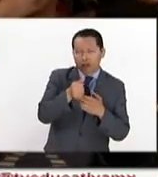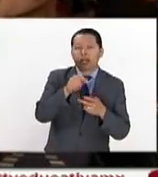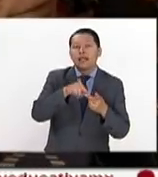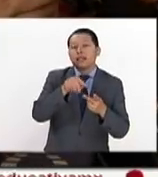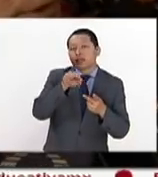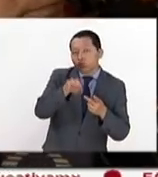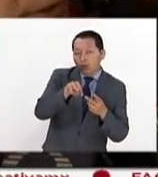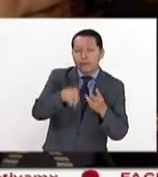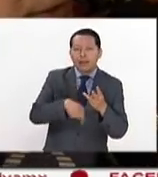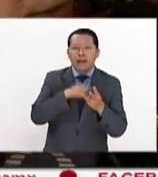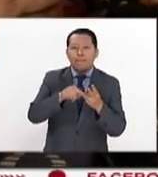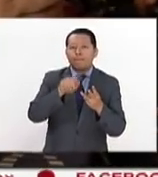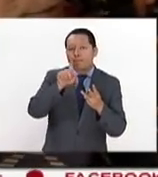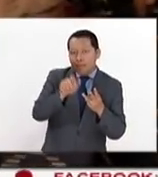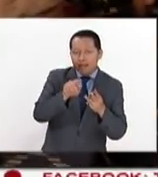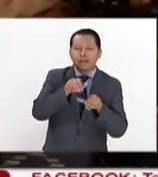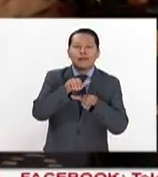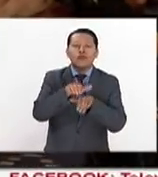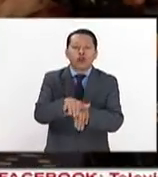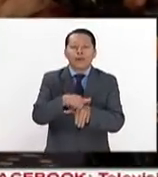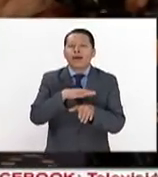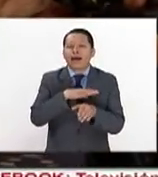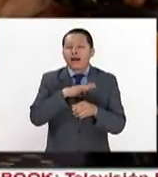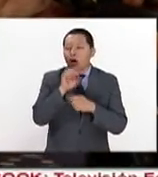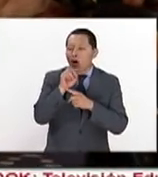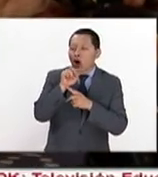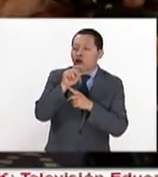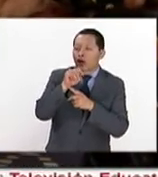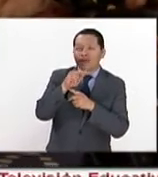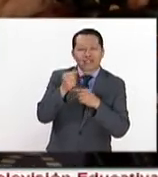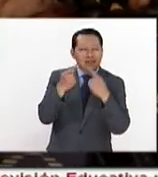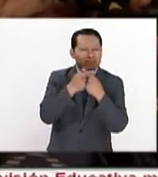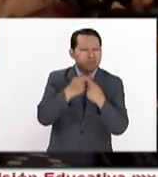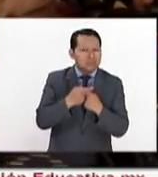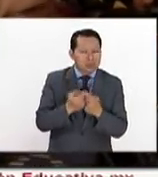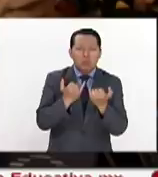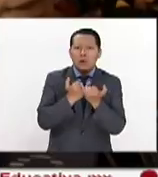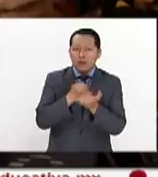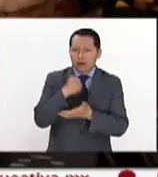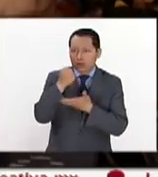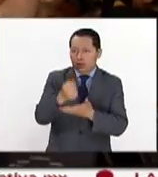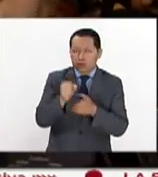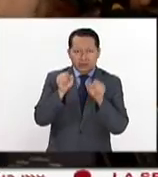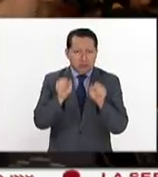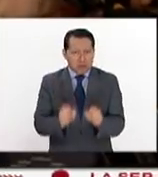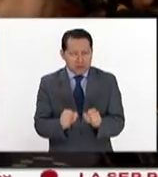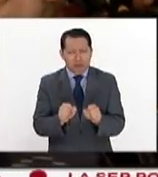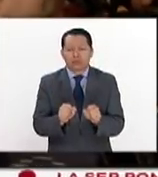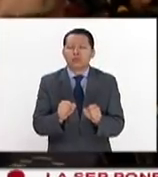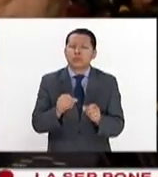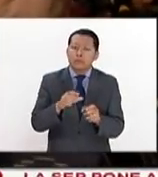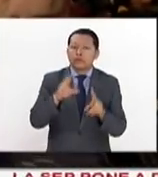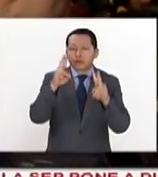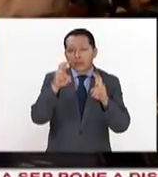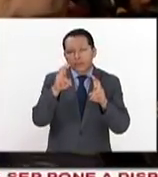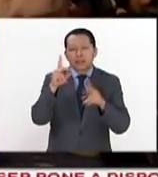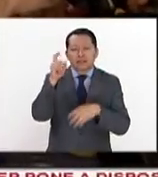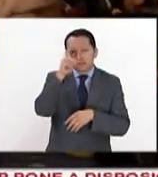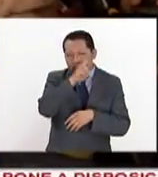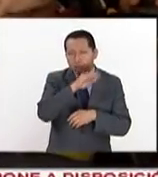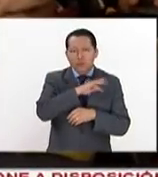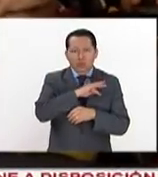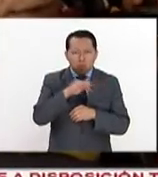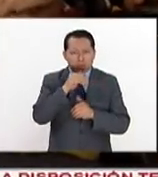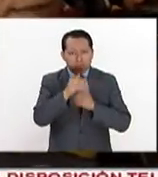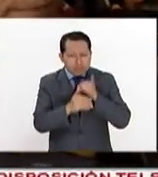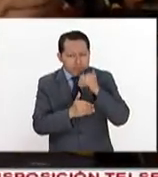19 y 20 sobre resolución de controversias y seguridad para las inversiones. Son temas difíciles que tienen que ir